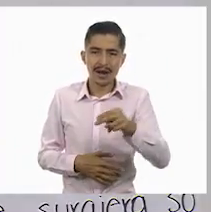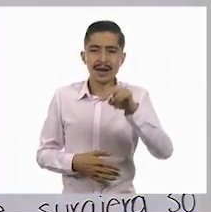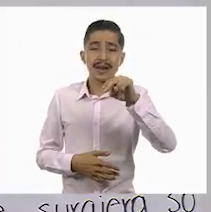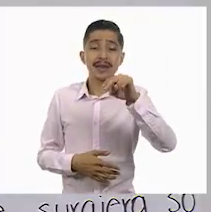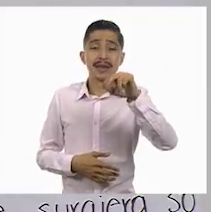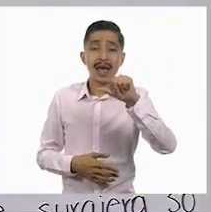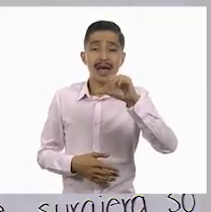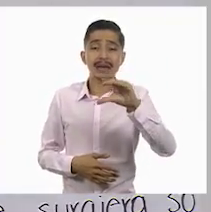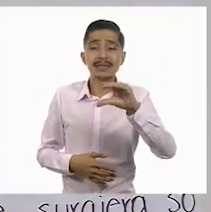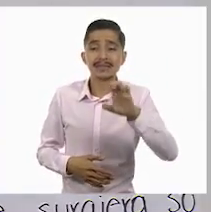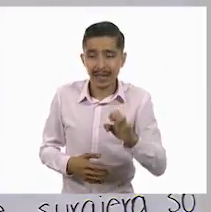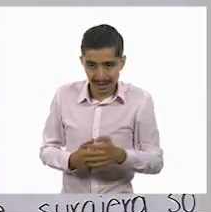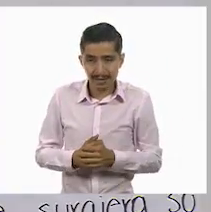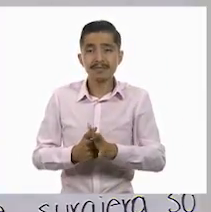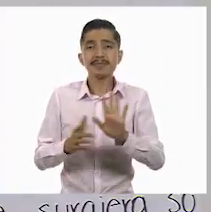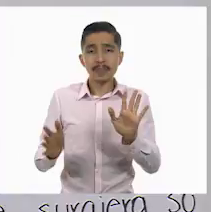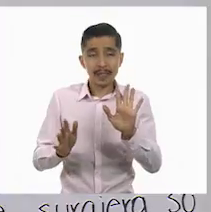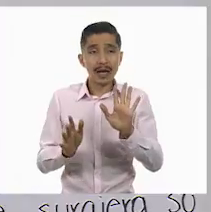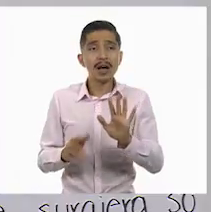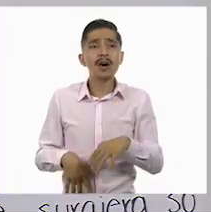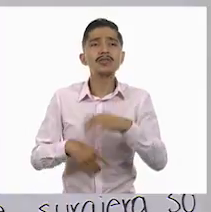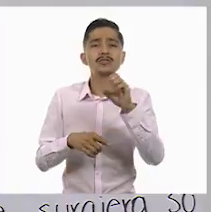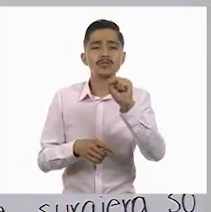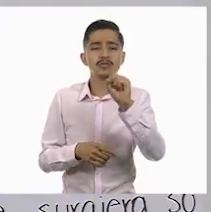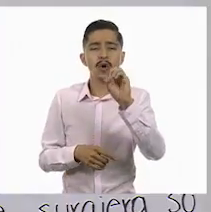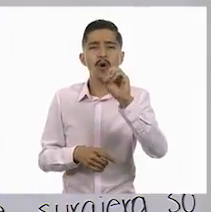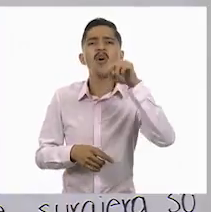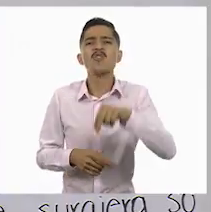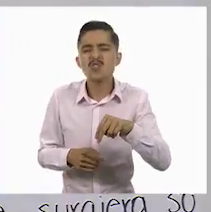cierto. El segundo es son.